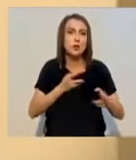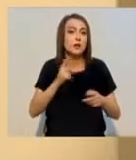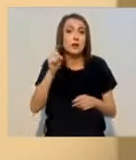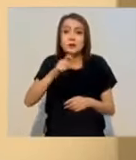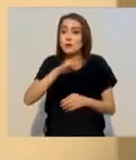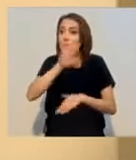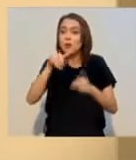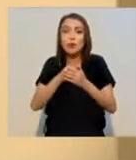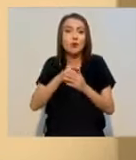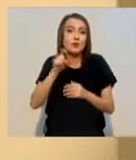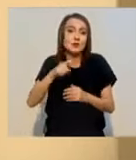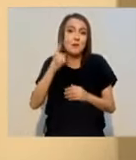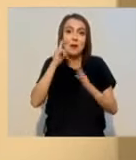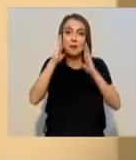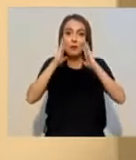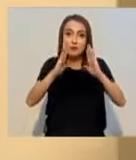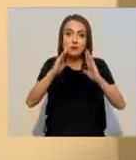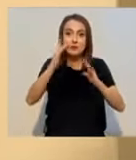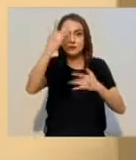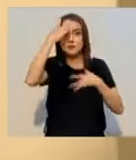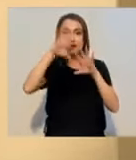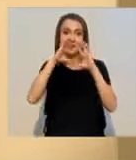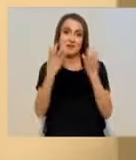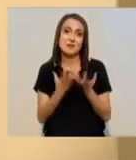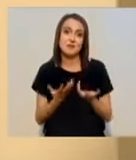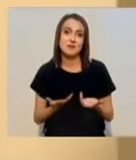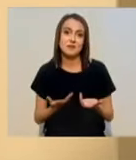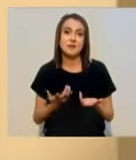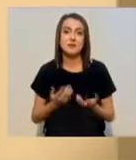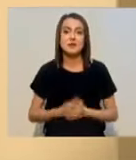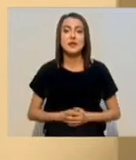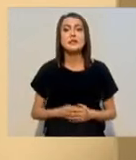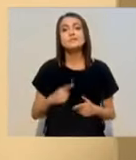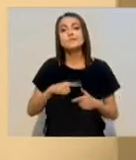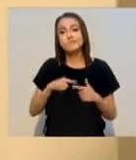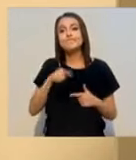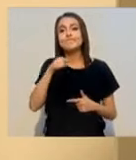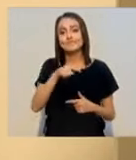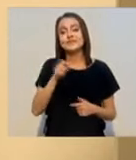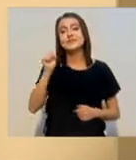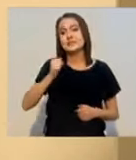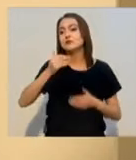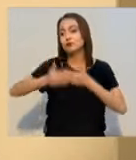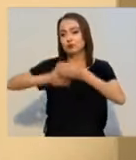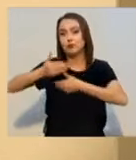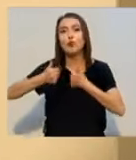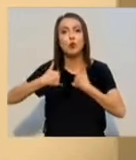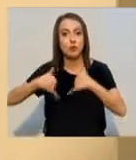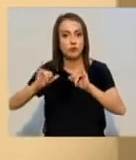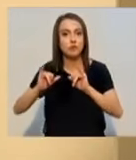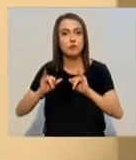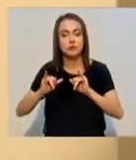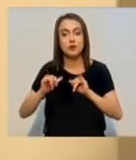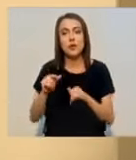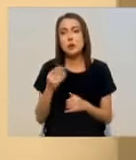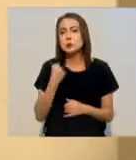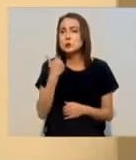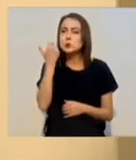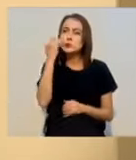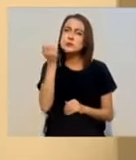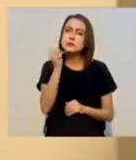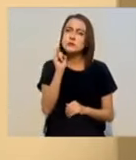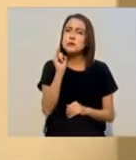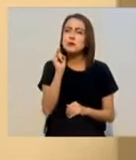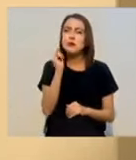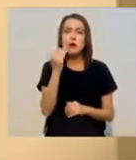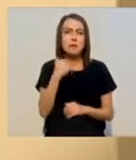lo que se ocupa para atender una pandemia. Entonces, eso sigue avanzando. Y no sé si se me